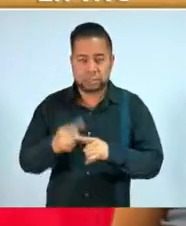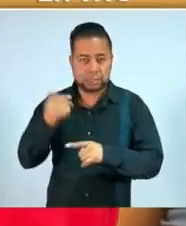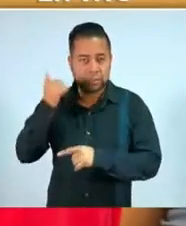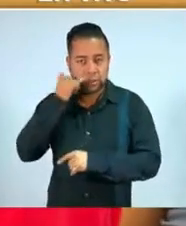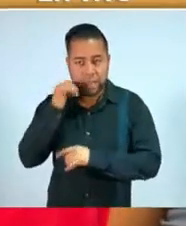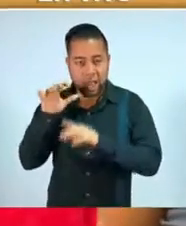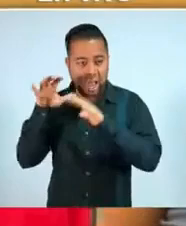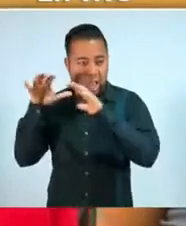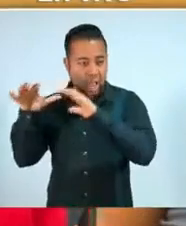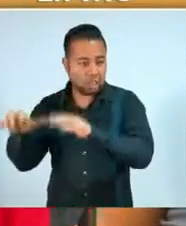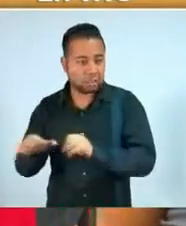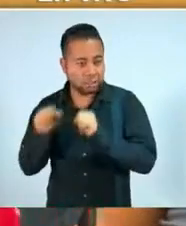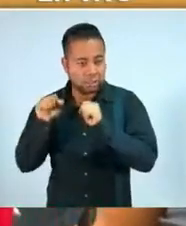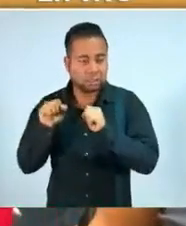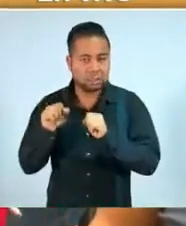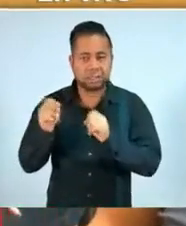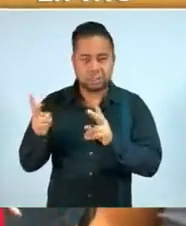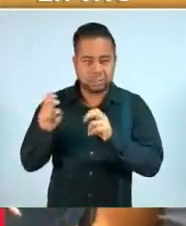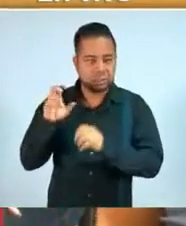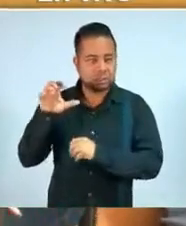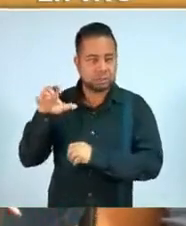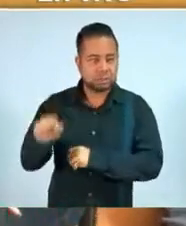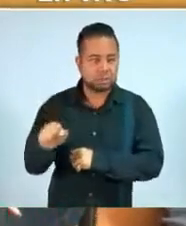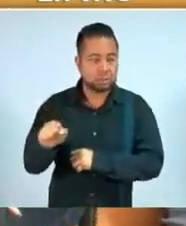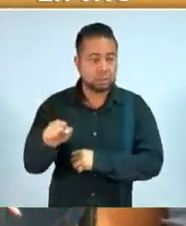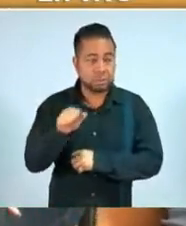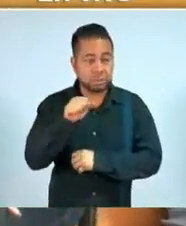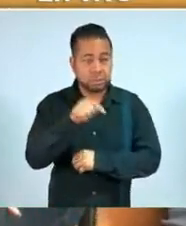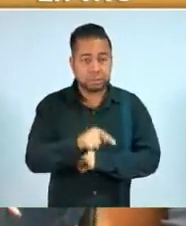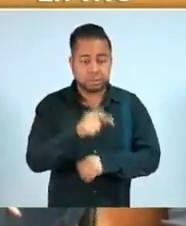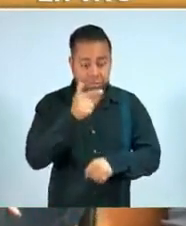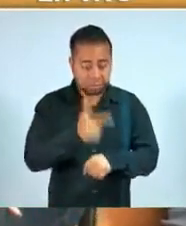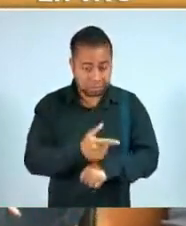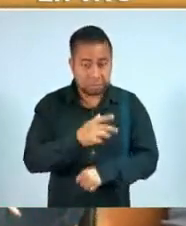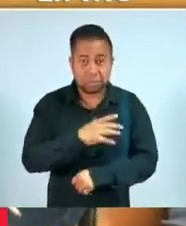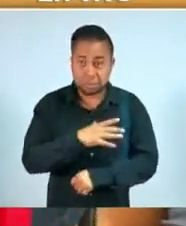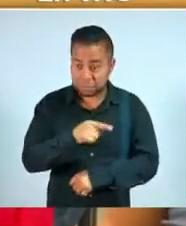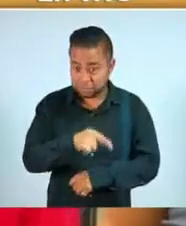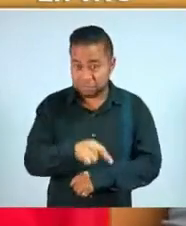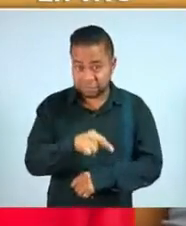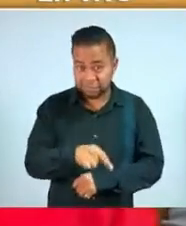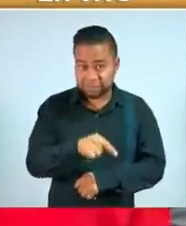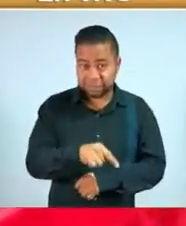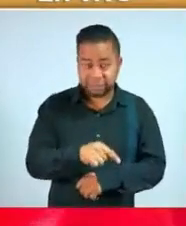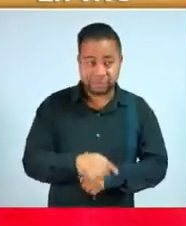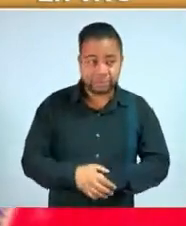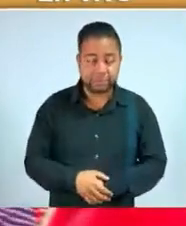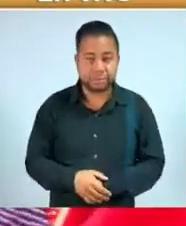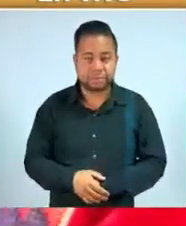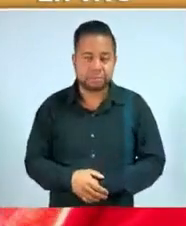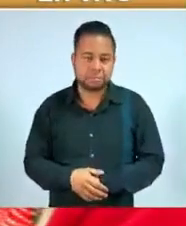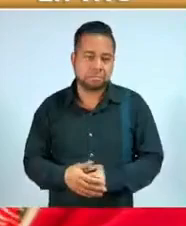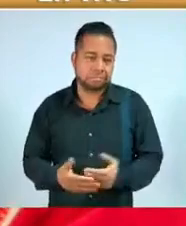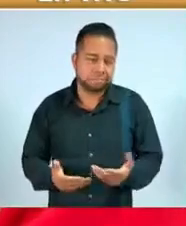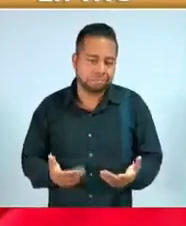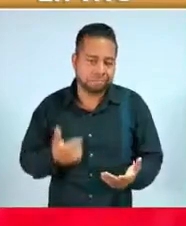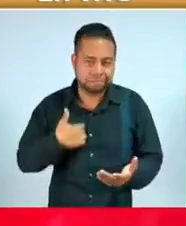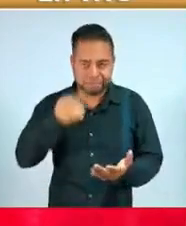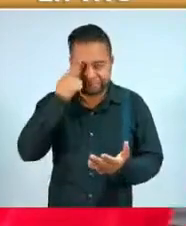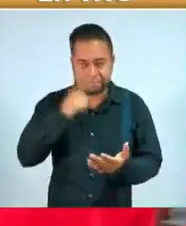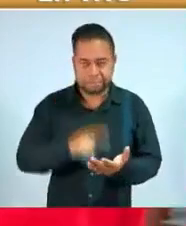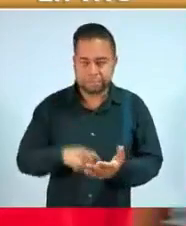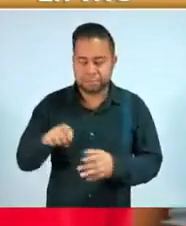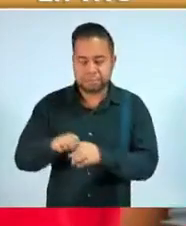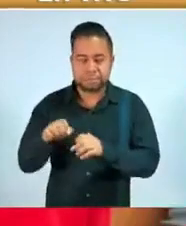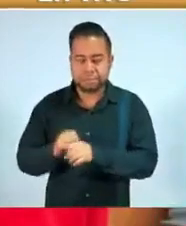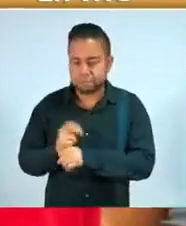celular prestado de alguna de las personas, allí lo encuentra, ahí está. Supongo que su equipo de